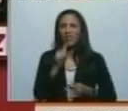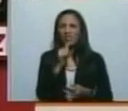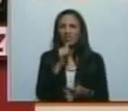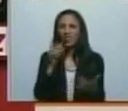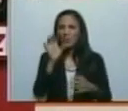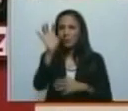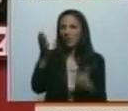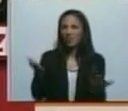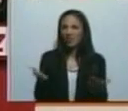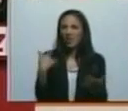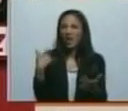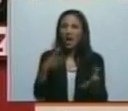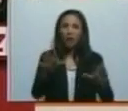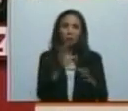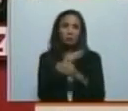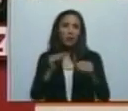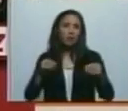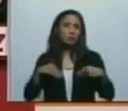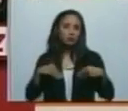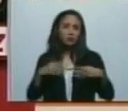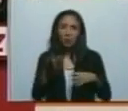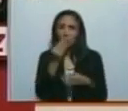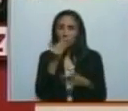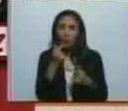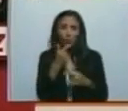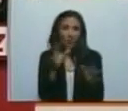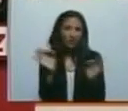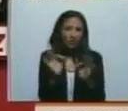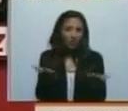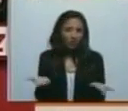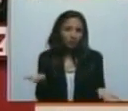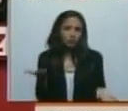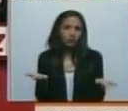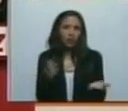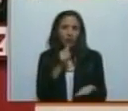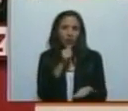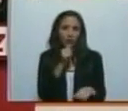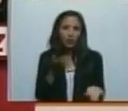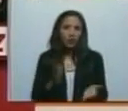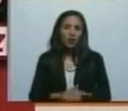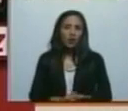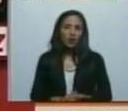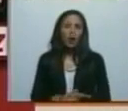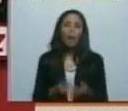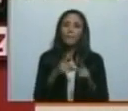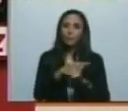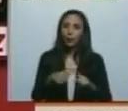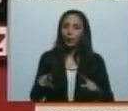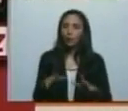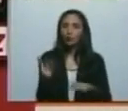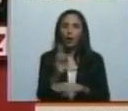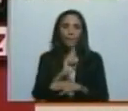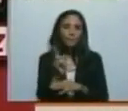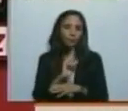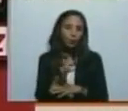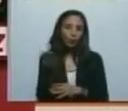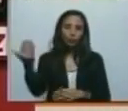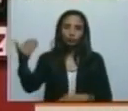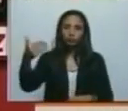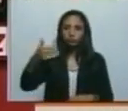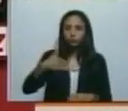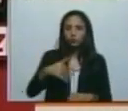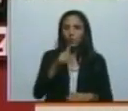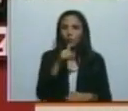mundo se queda con los brazos cruzados? Ah, pero la mediática mundial inmediatamente